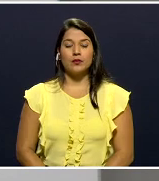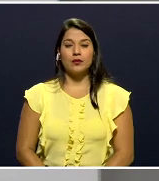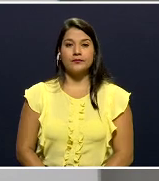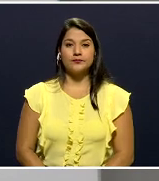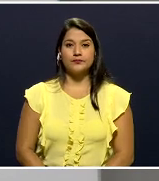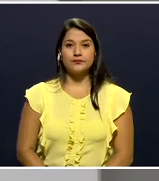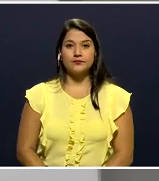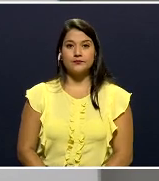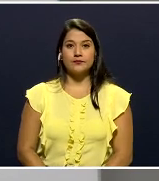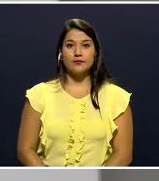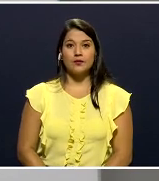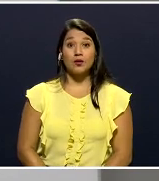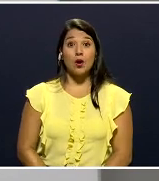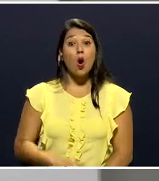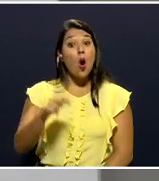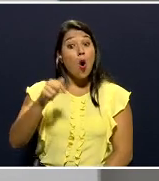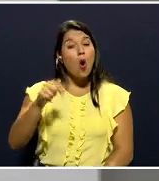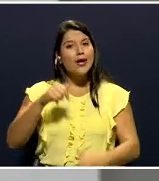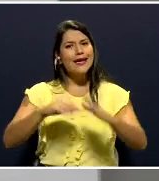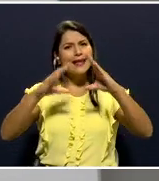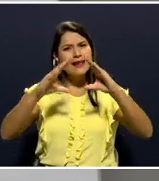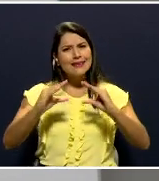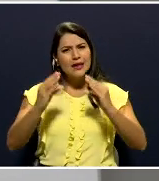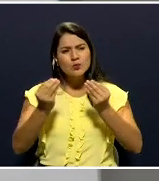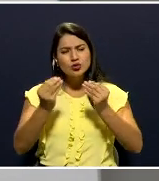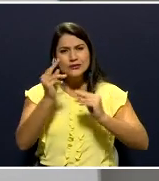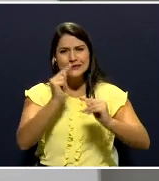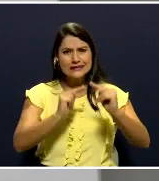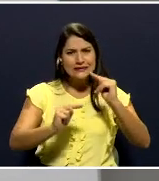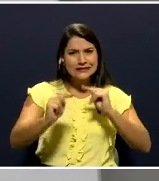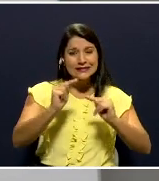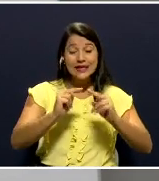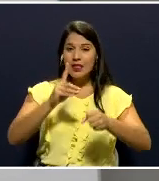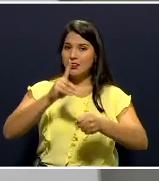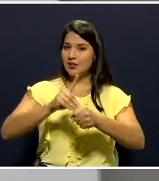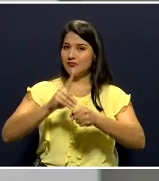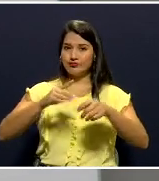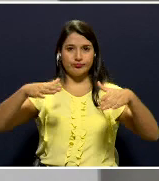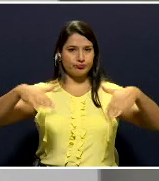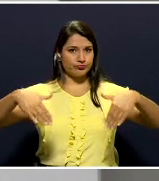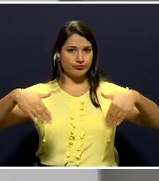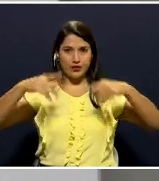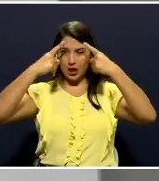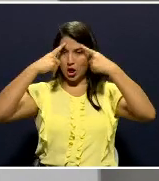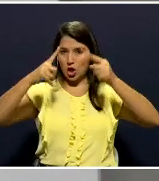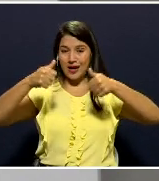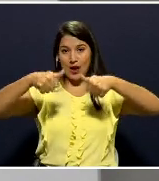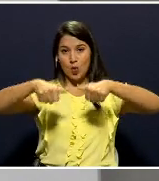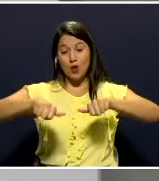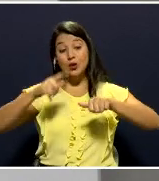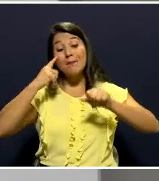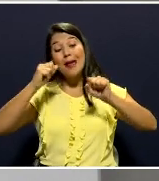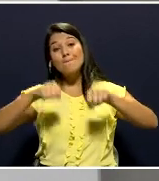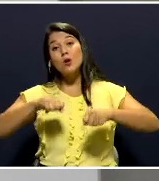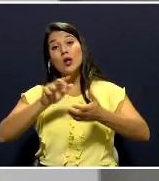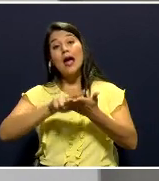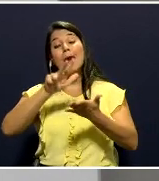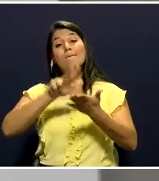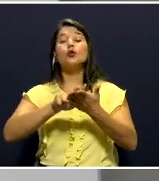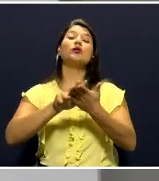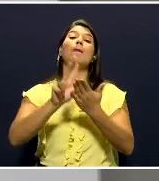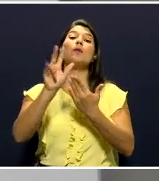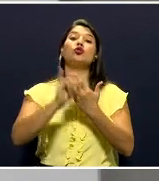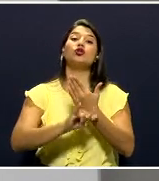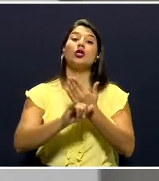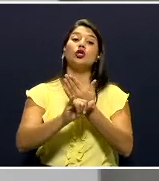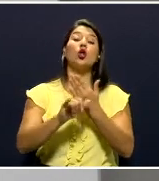Y en una tarde de intensas negociaciones, los diputados aún no logran un acuerdo para aprobar el proyecto de alivio